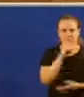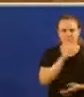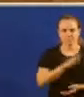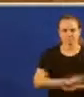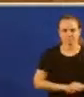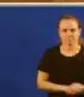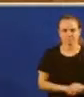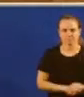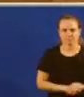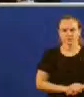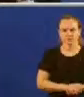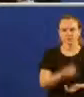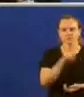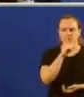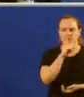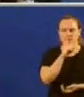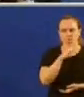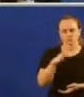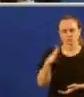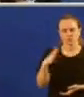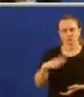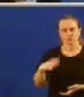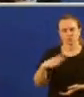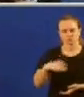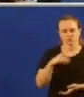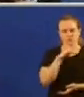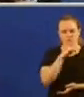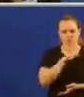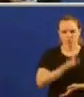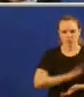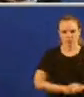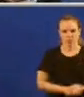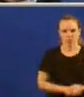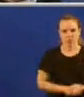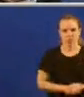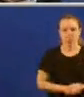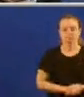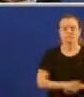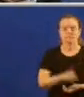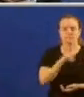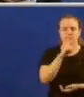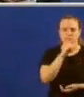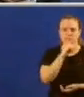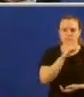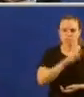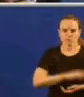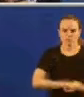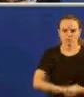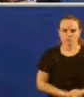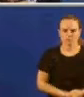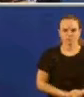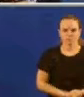Silencio, silencio, por favor. Silencio.